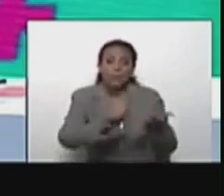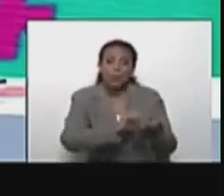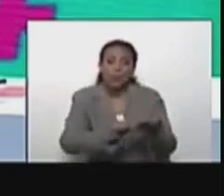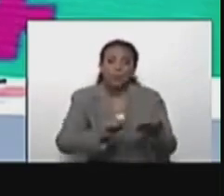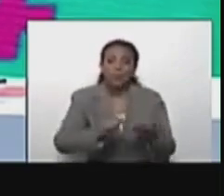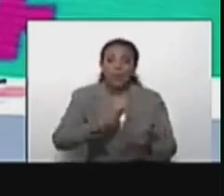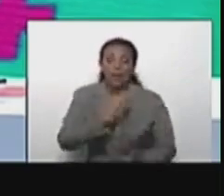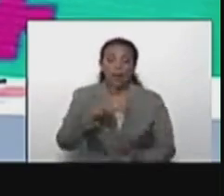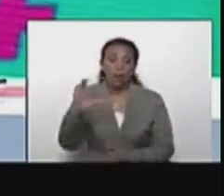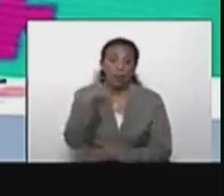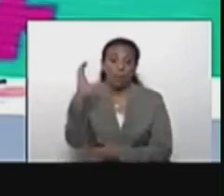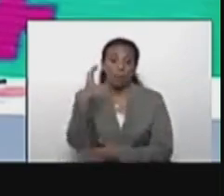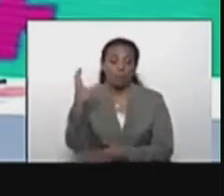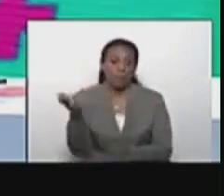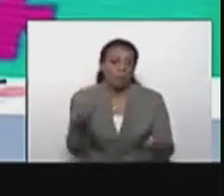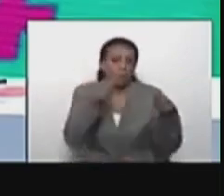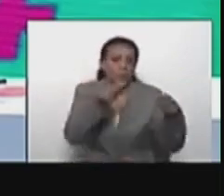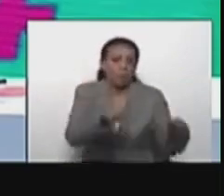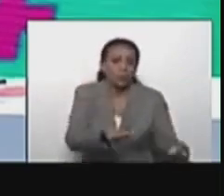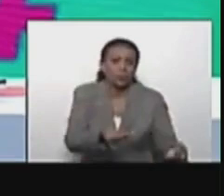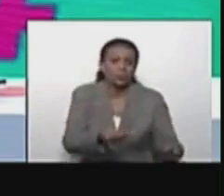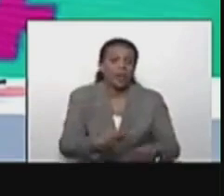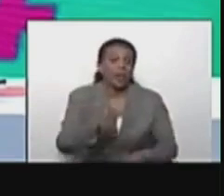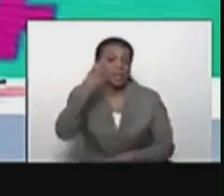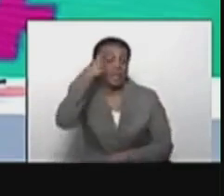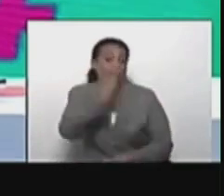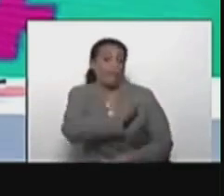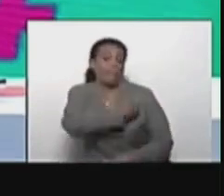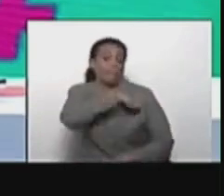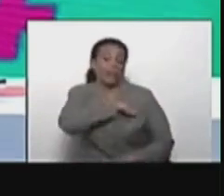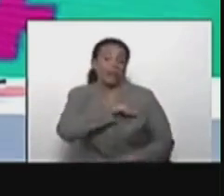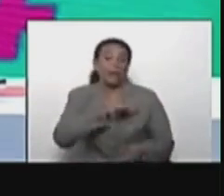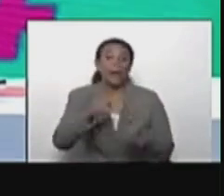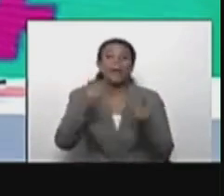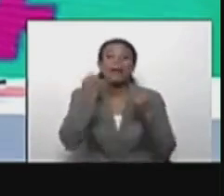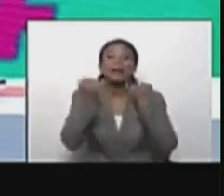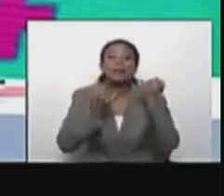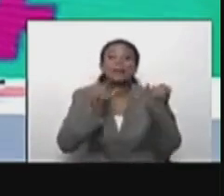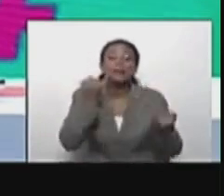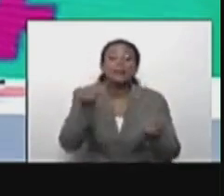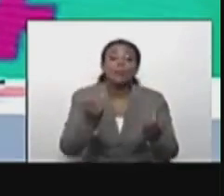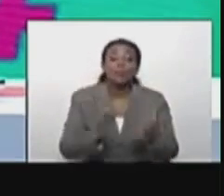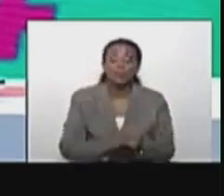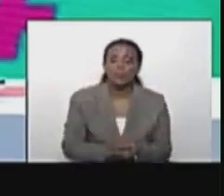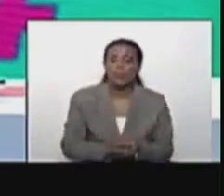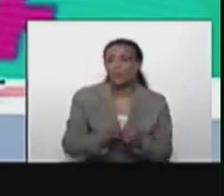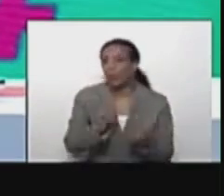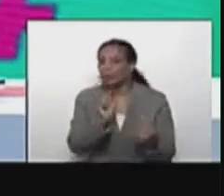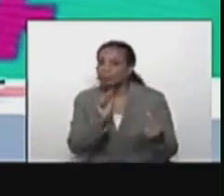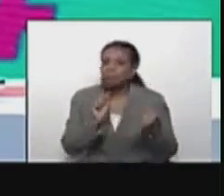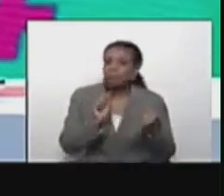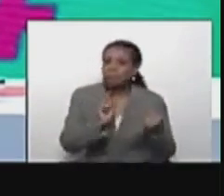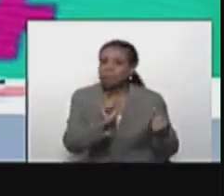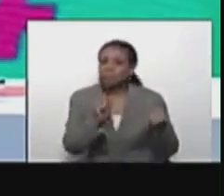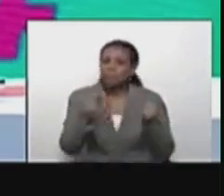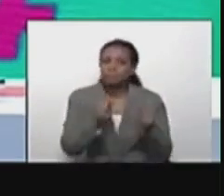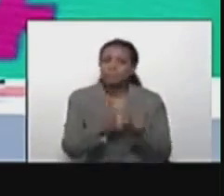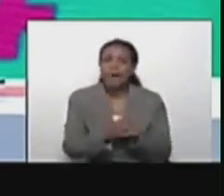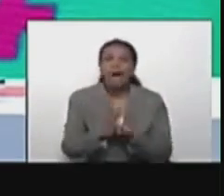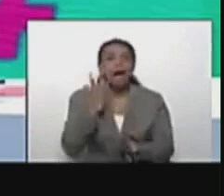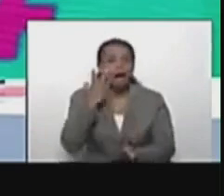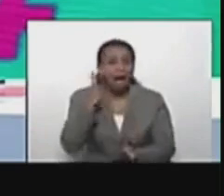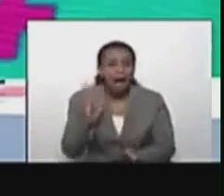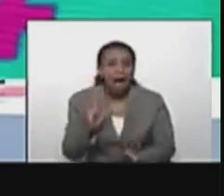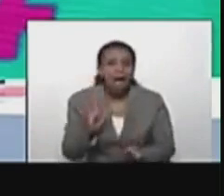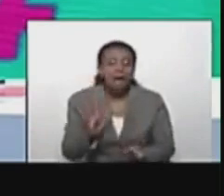Neruda, pudiera ser el Día de la Hispanidad. En todo caso, es una polémica que permite